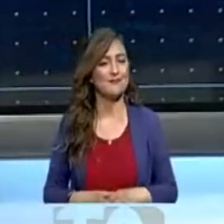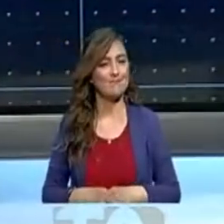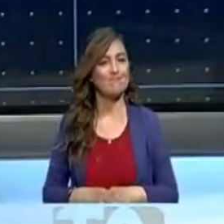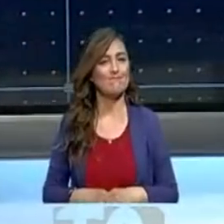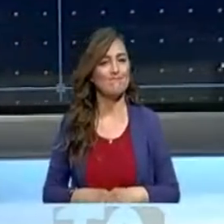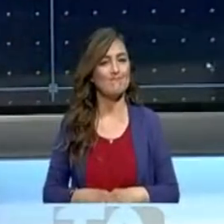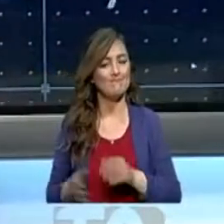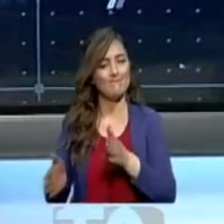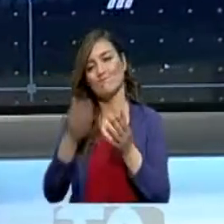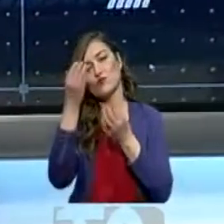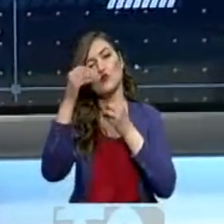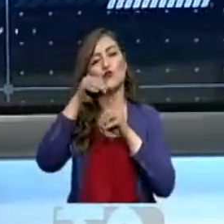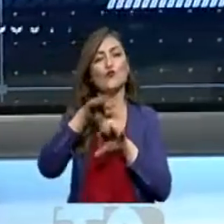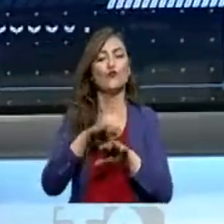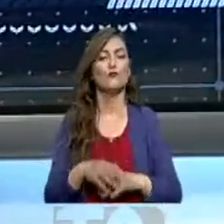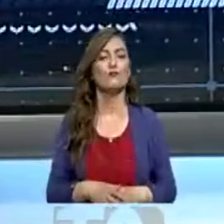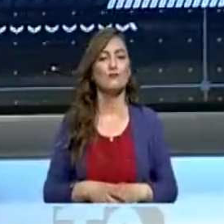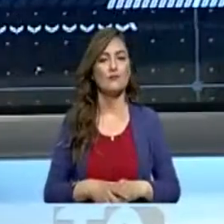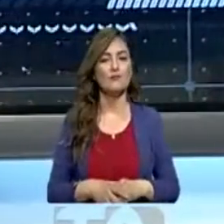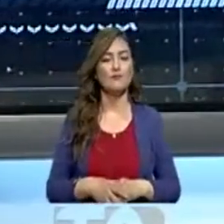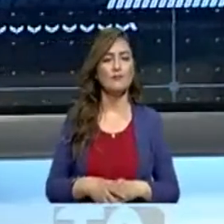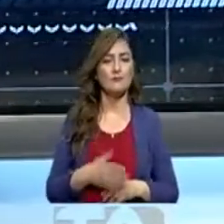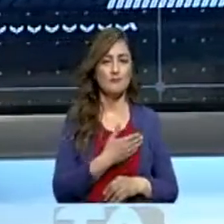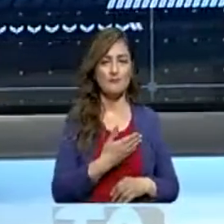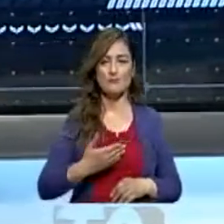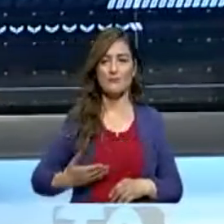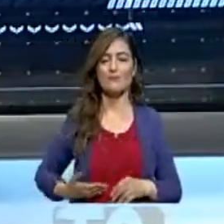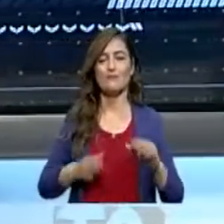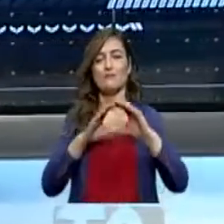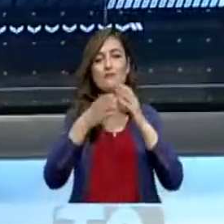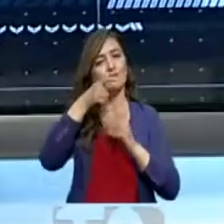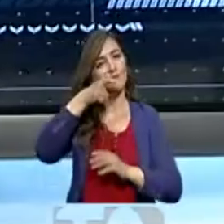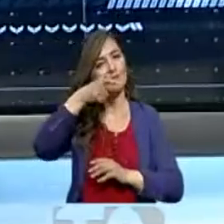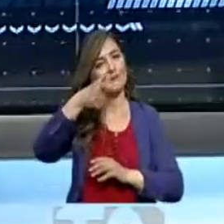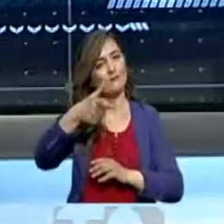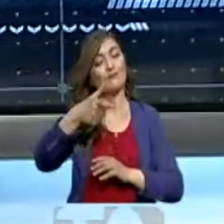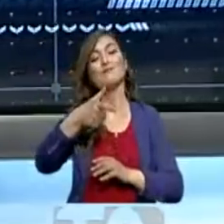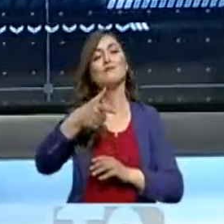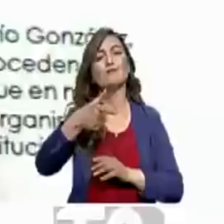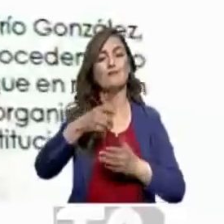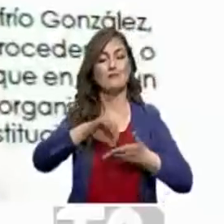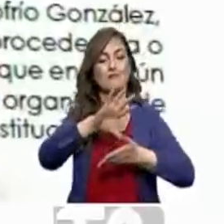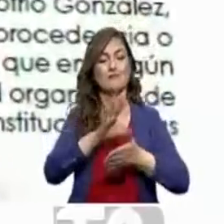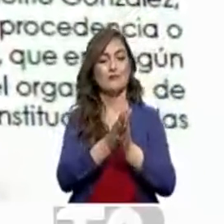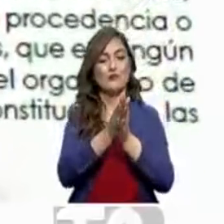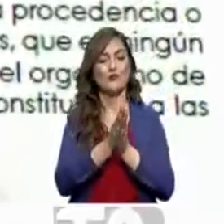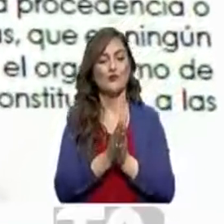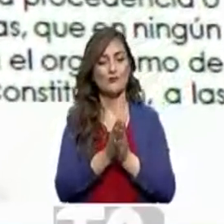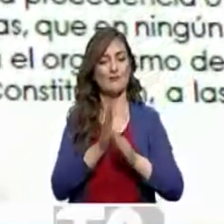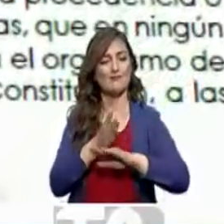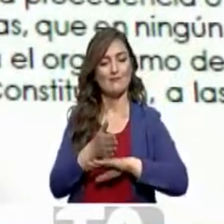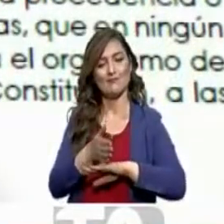informe. Les contamos ahora que tras el pedido que hizo el presidente de la Comisión de Fiscalización de la Asamblea Nacional y luego